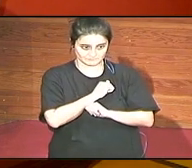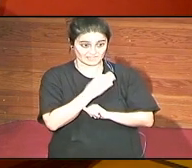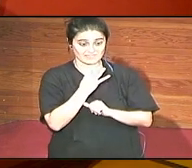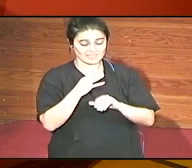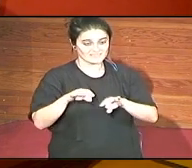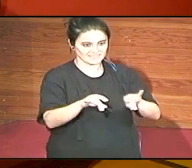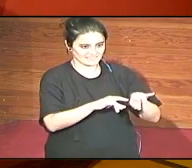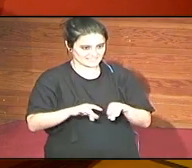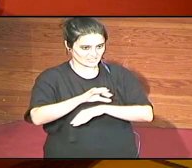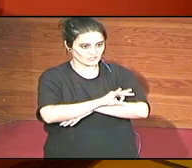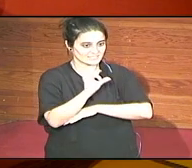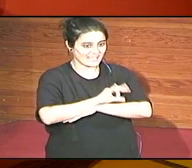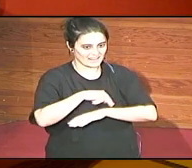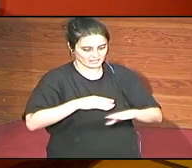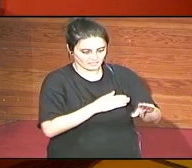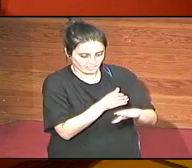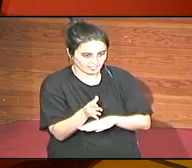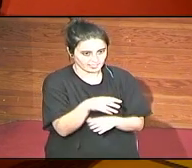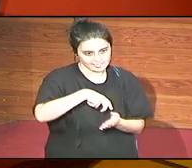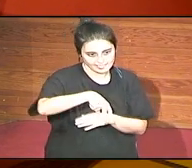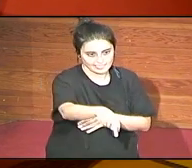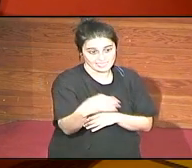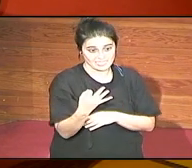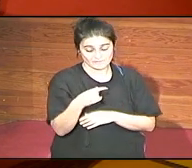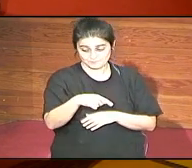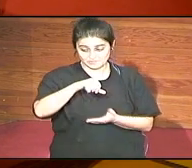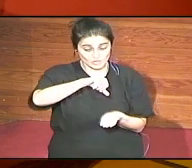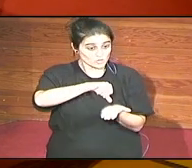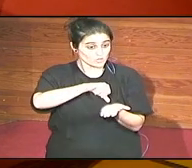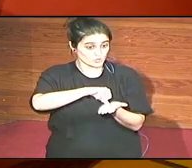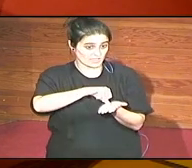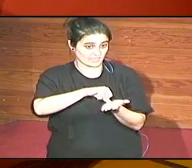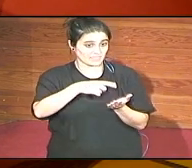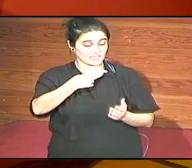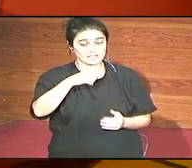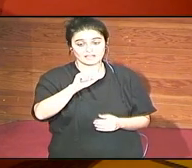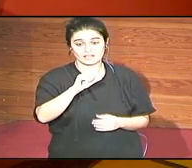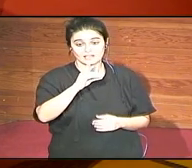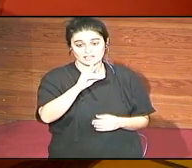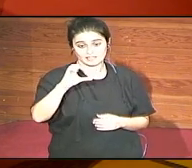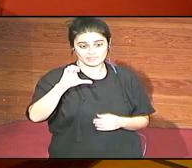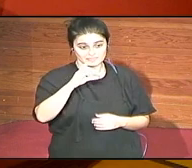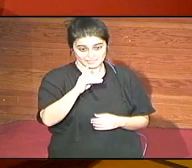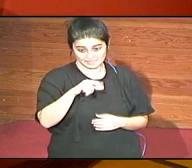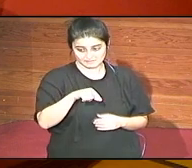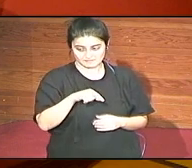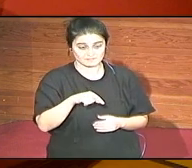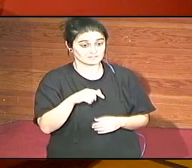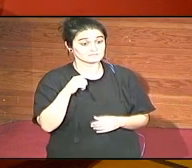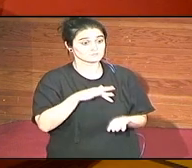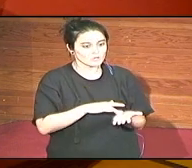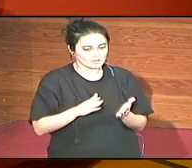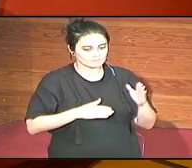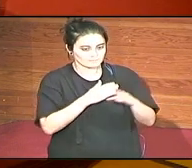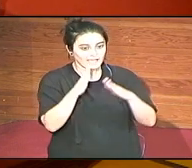del sahara desde esta ciudad de agadez en el níger y los van metiendo en estas